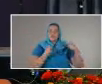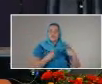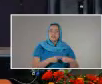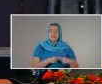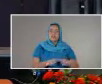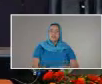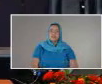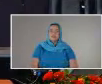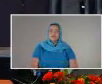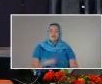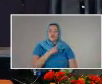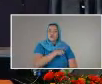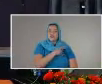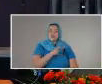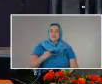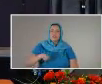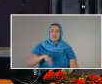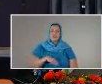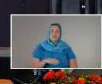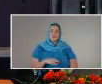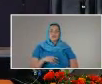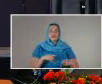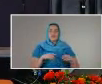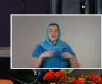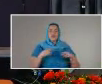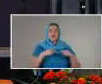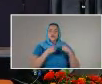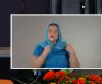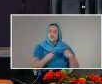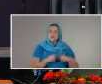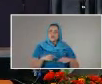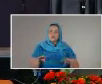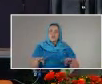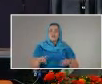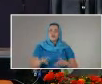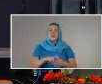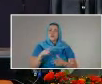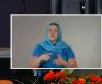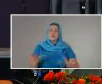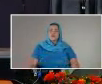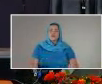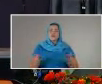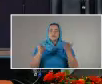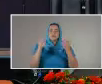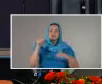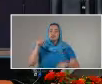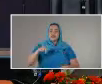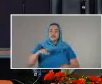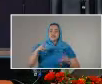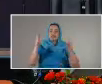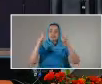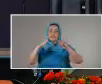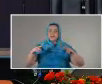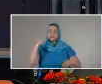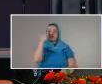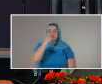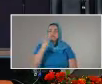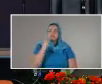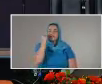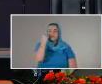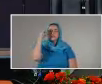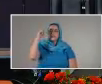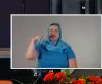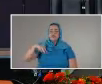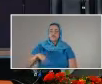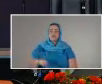nuestro corazón, y cuando venimos a tu casa, cuando subimos a este monte de Sion, Señor, lo hacemos para abrir el corazón, lo hacemos,